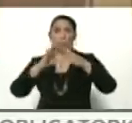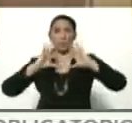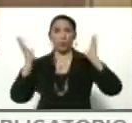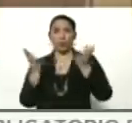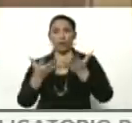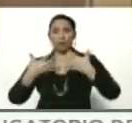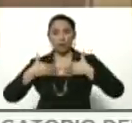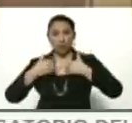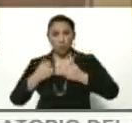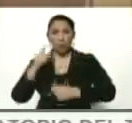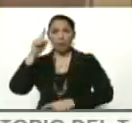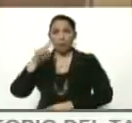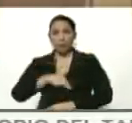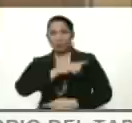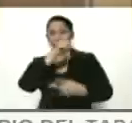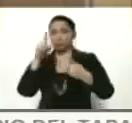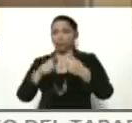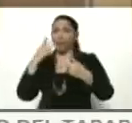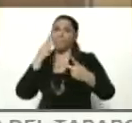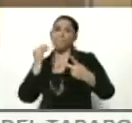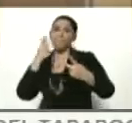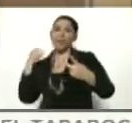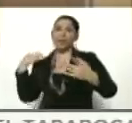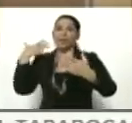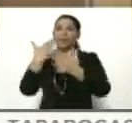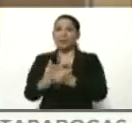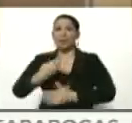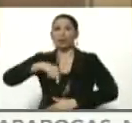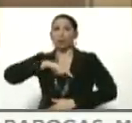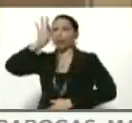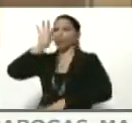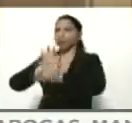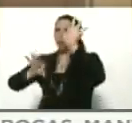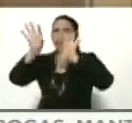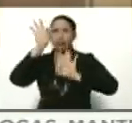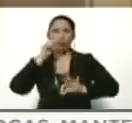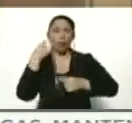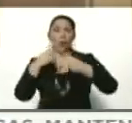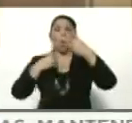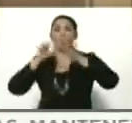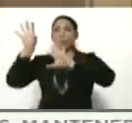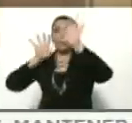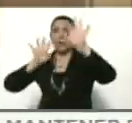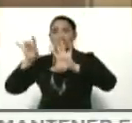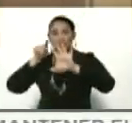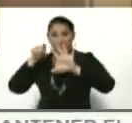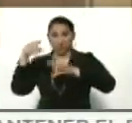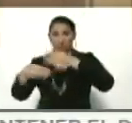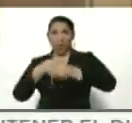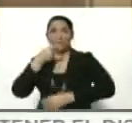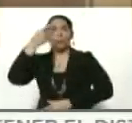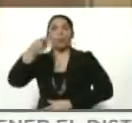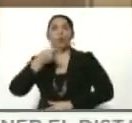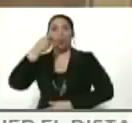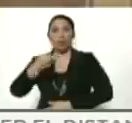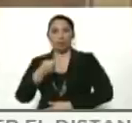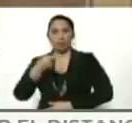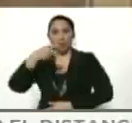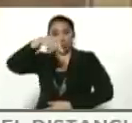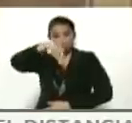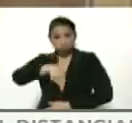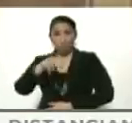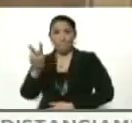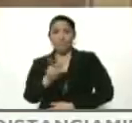Salud como de experiencias que hemos tomado de otros países y que han originado políticas locales